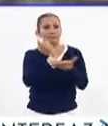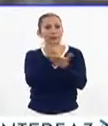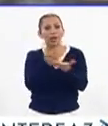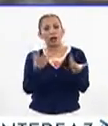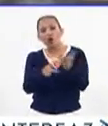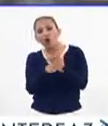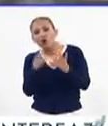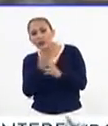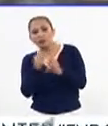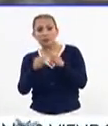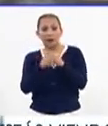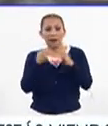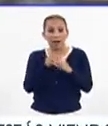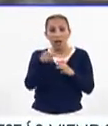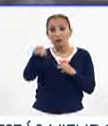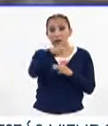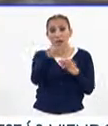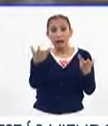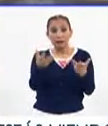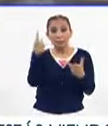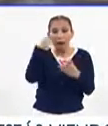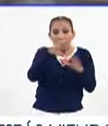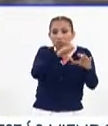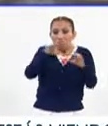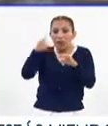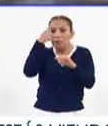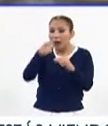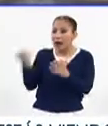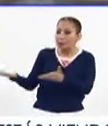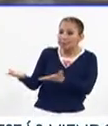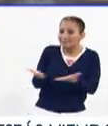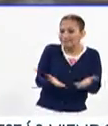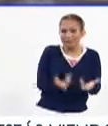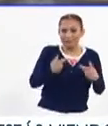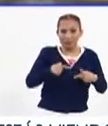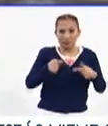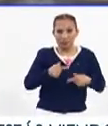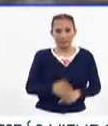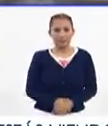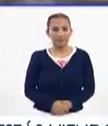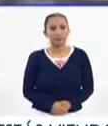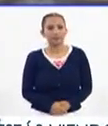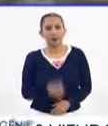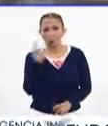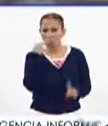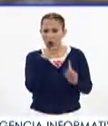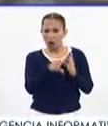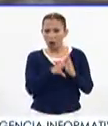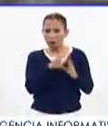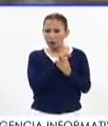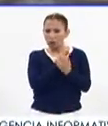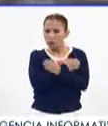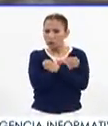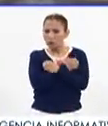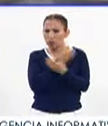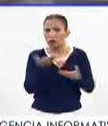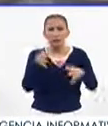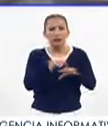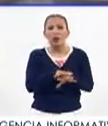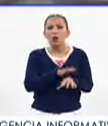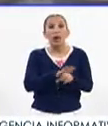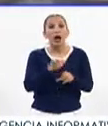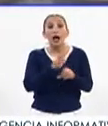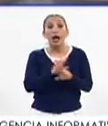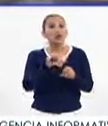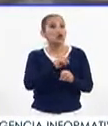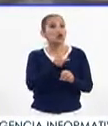los recursos materiales y humanos para poder dar respuesta. Un punto clave en la educación inclusiva es que